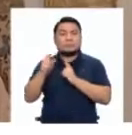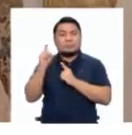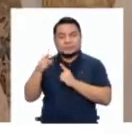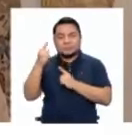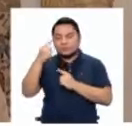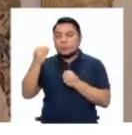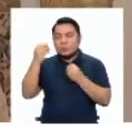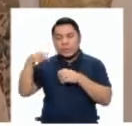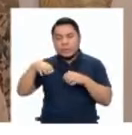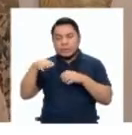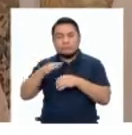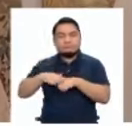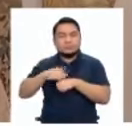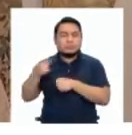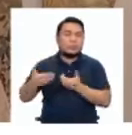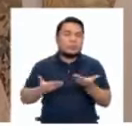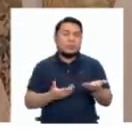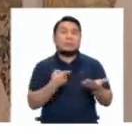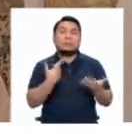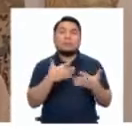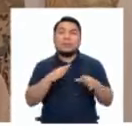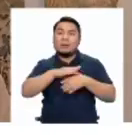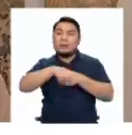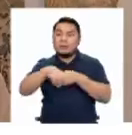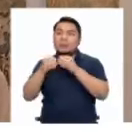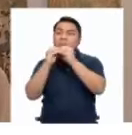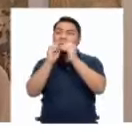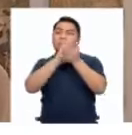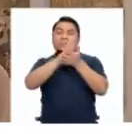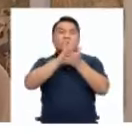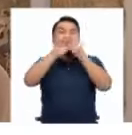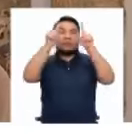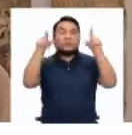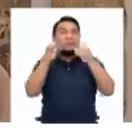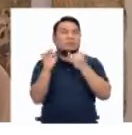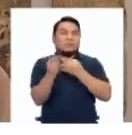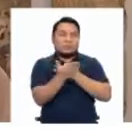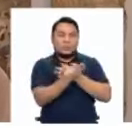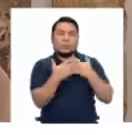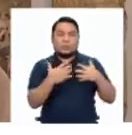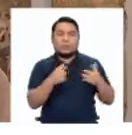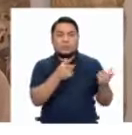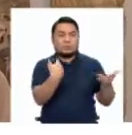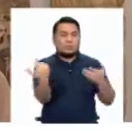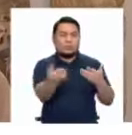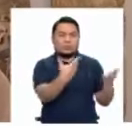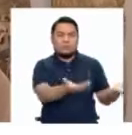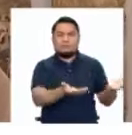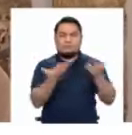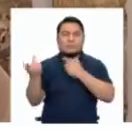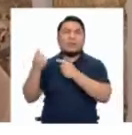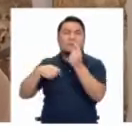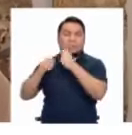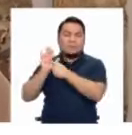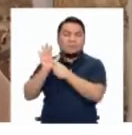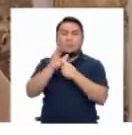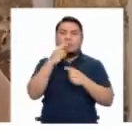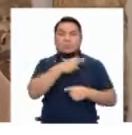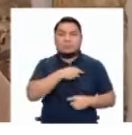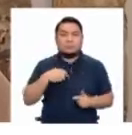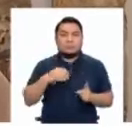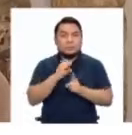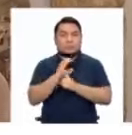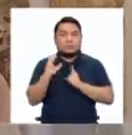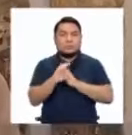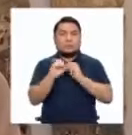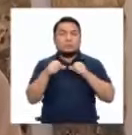parte, ya las artesanías van a poder ser fabricadas y nosotros a través de la tienda virtual de Rurakmaki del Ministerio de Cultura